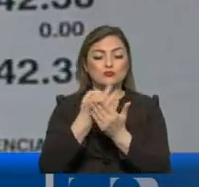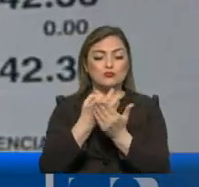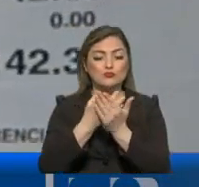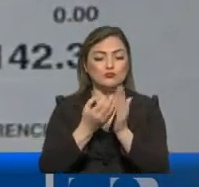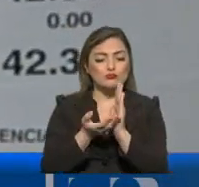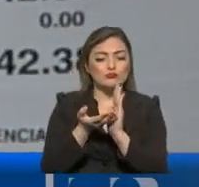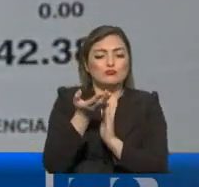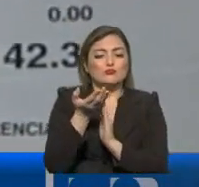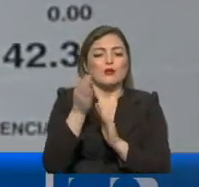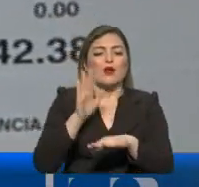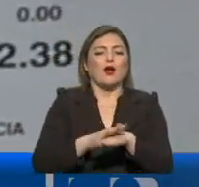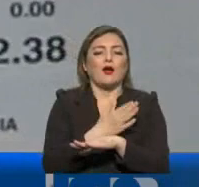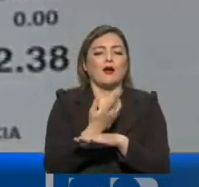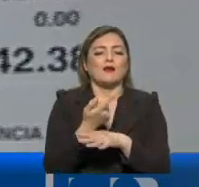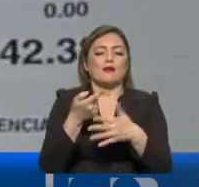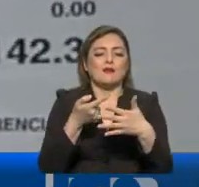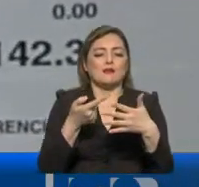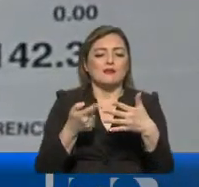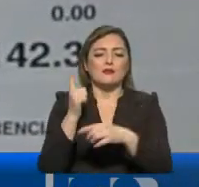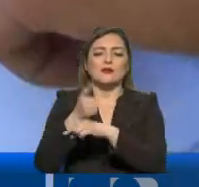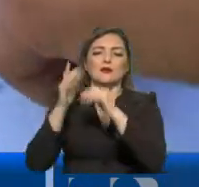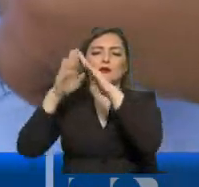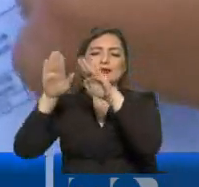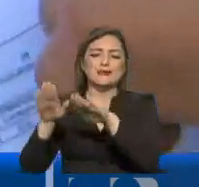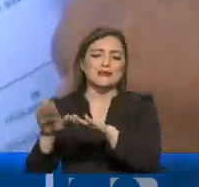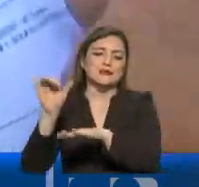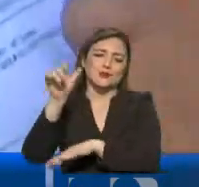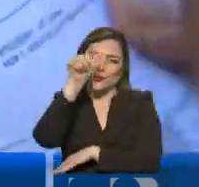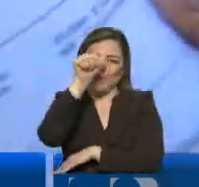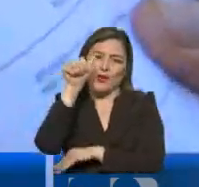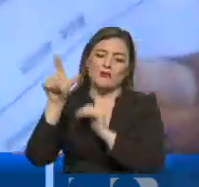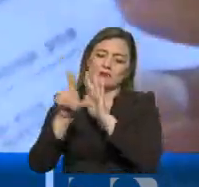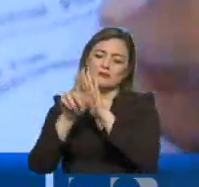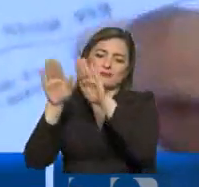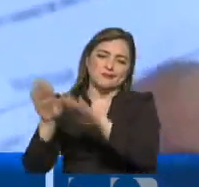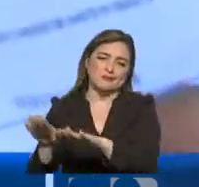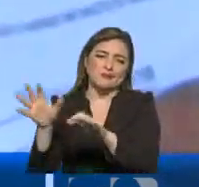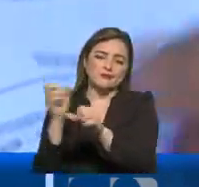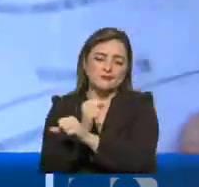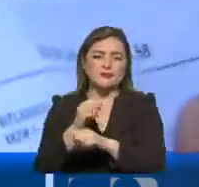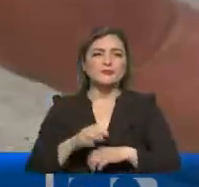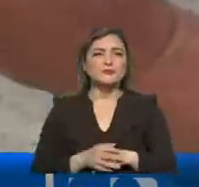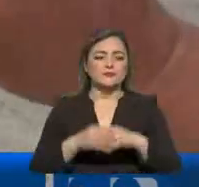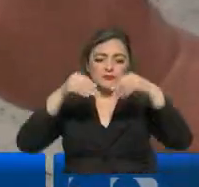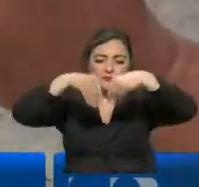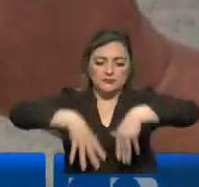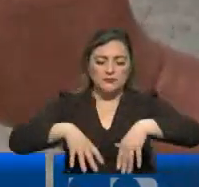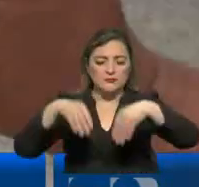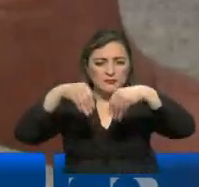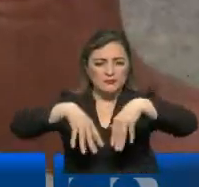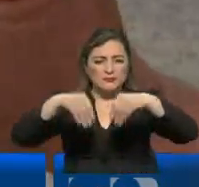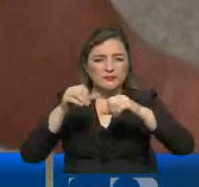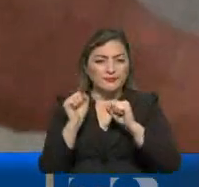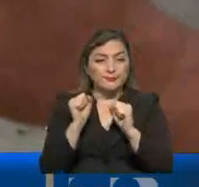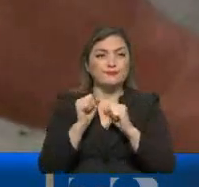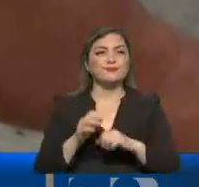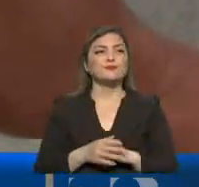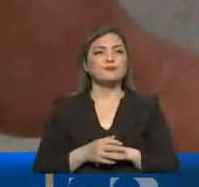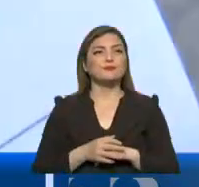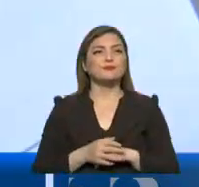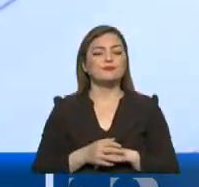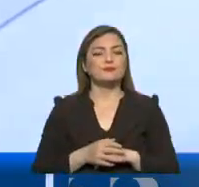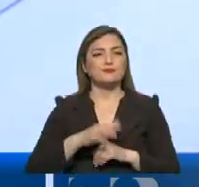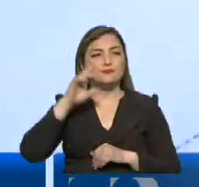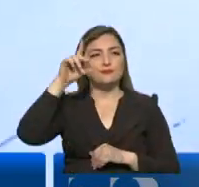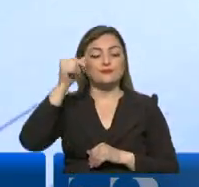hogares debido a varios factores. El confinamiento de fines de semana y noches, la etapa invernal y el levantamiento de las compensaciones que dio el gobierno en la pandemia,